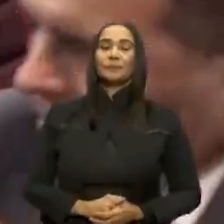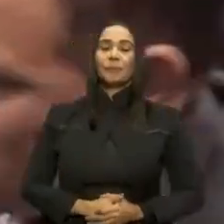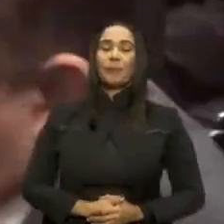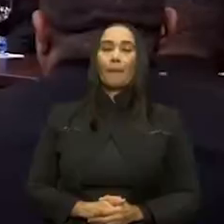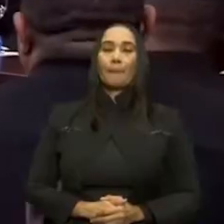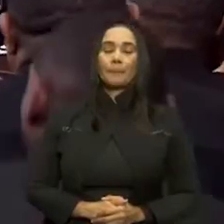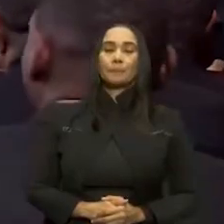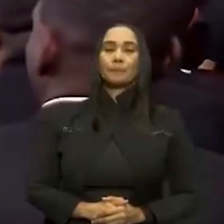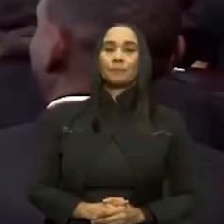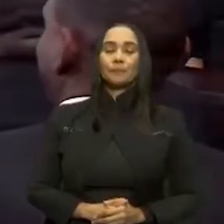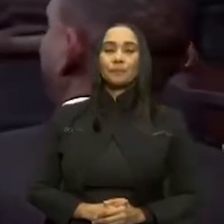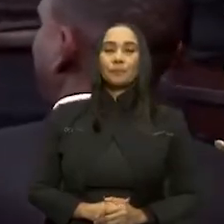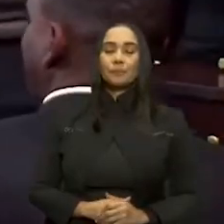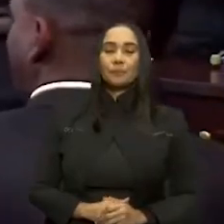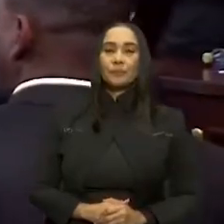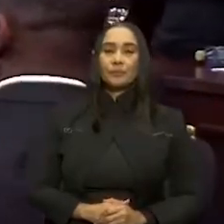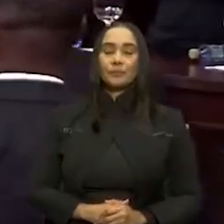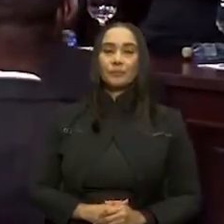cumplida